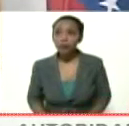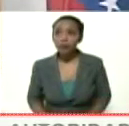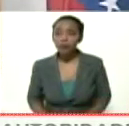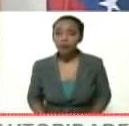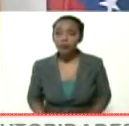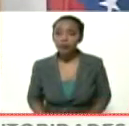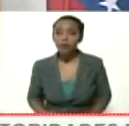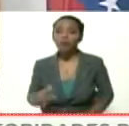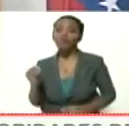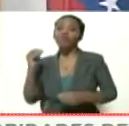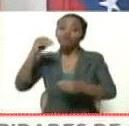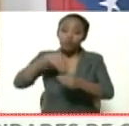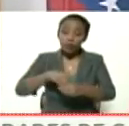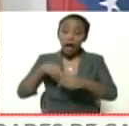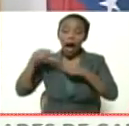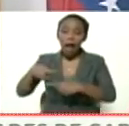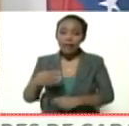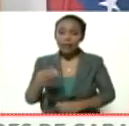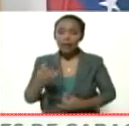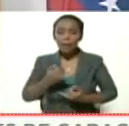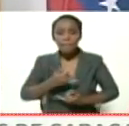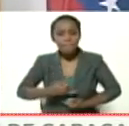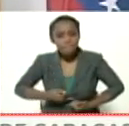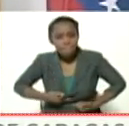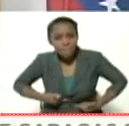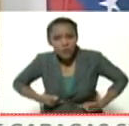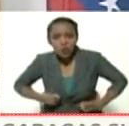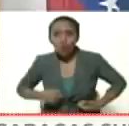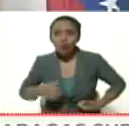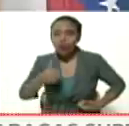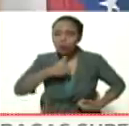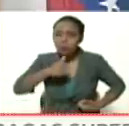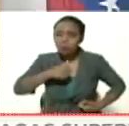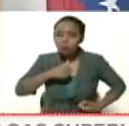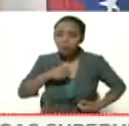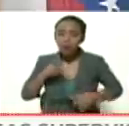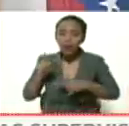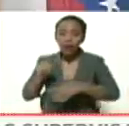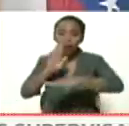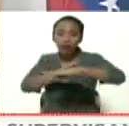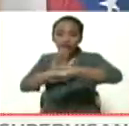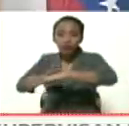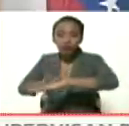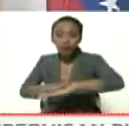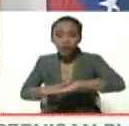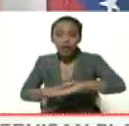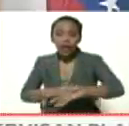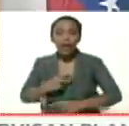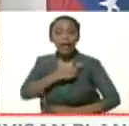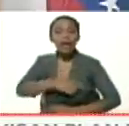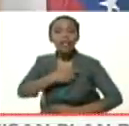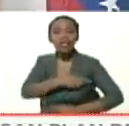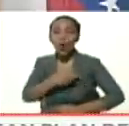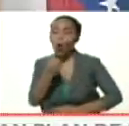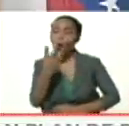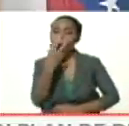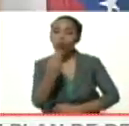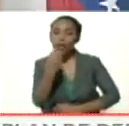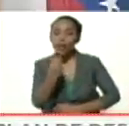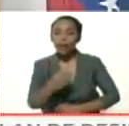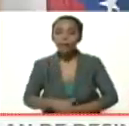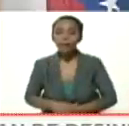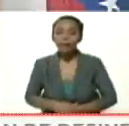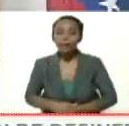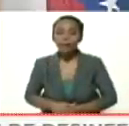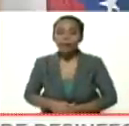Nos incorporamos a este ayuno que convoca el rabino Isaac Cohen como cristianos